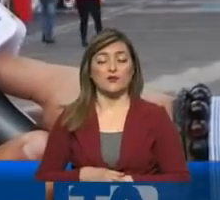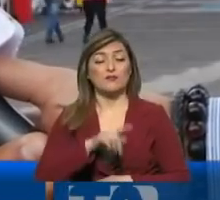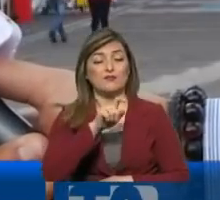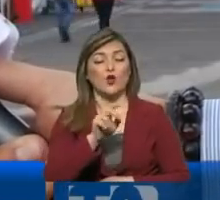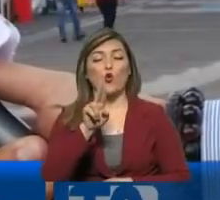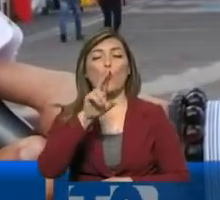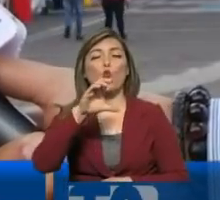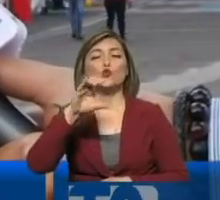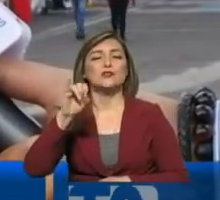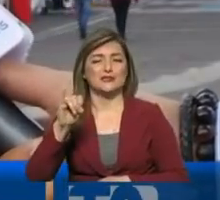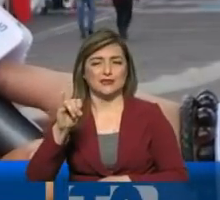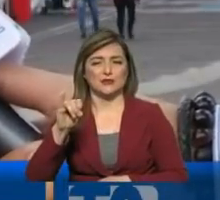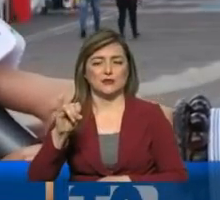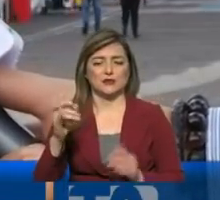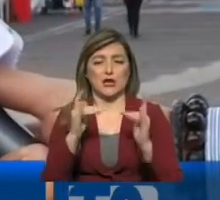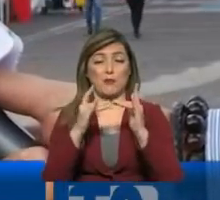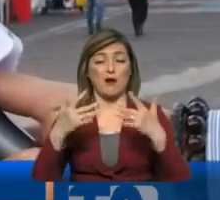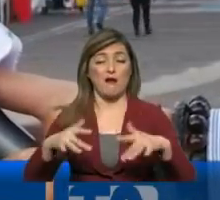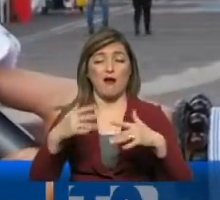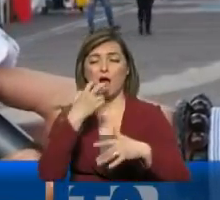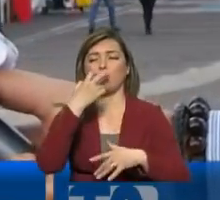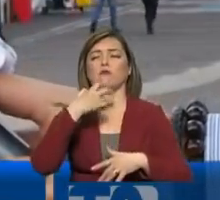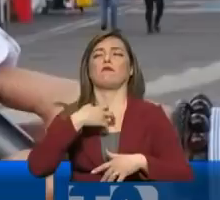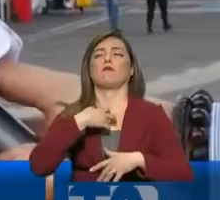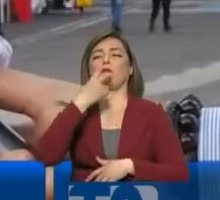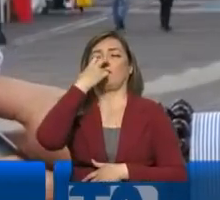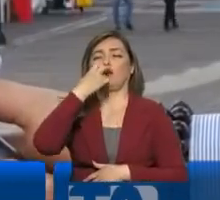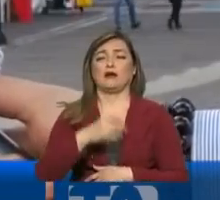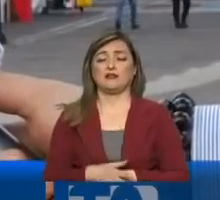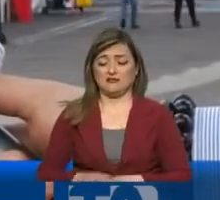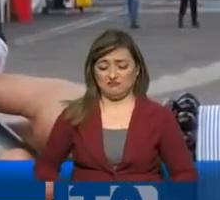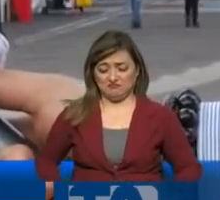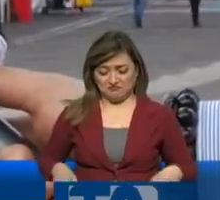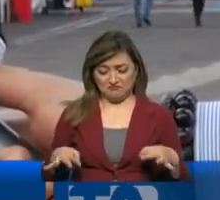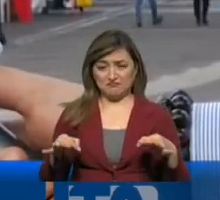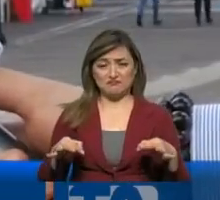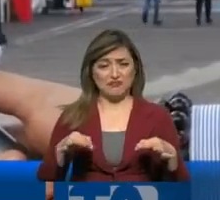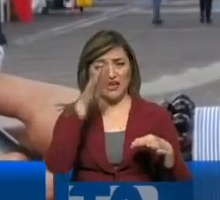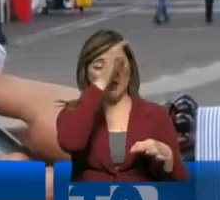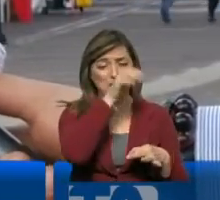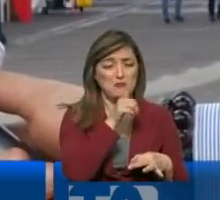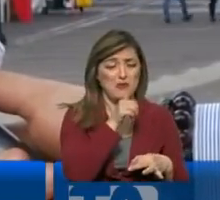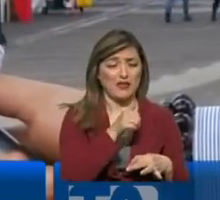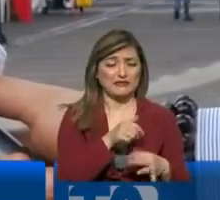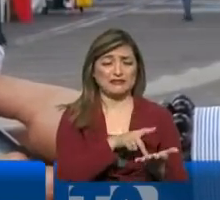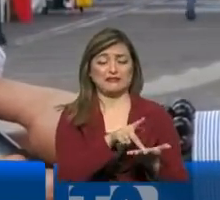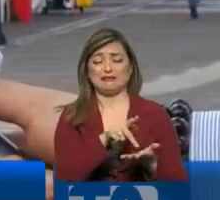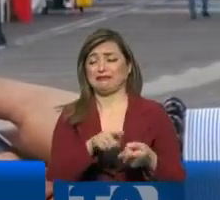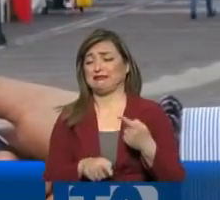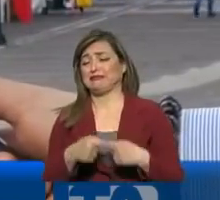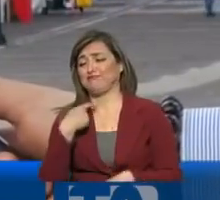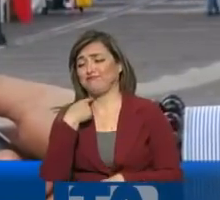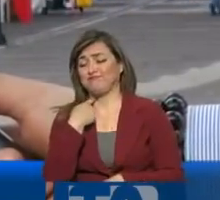UCI. Y bueno, nosotros no tenemos los recursos económicos debidos como para acudir a una clínica privada, un hospital